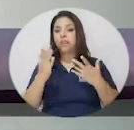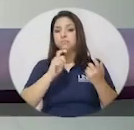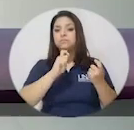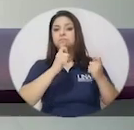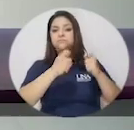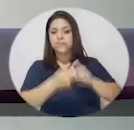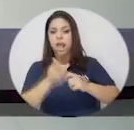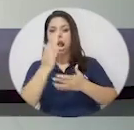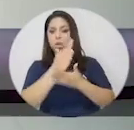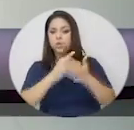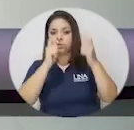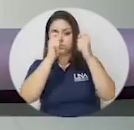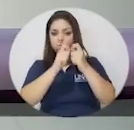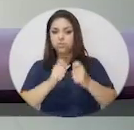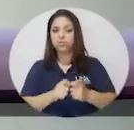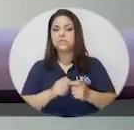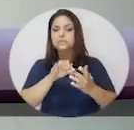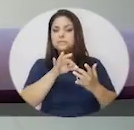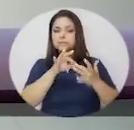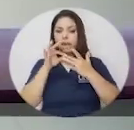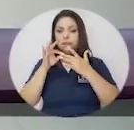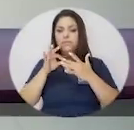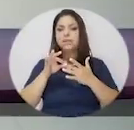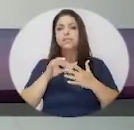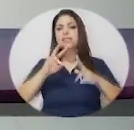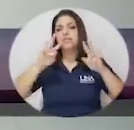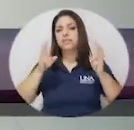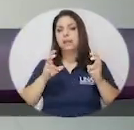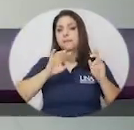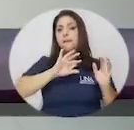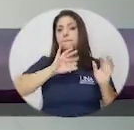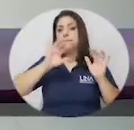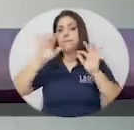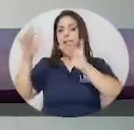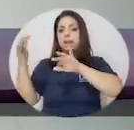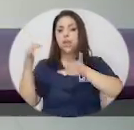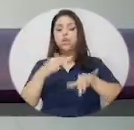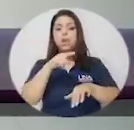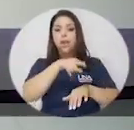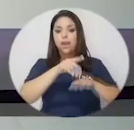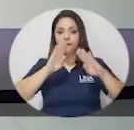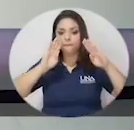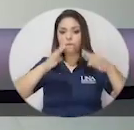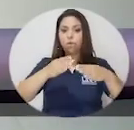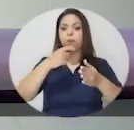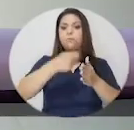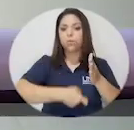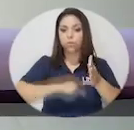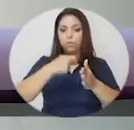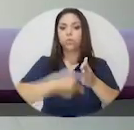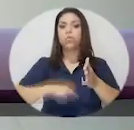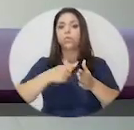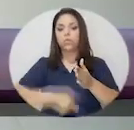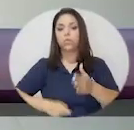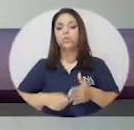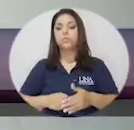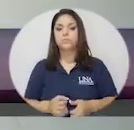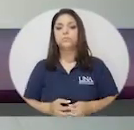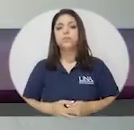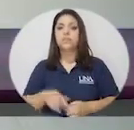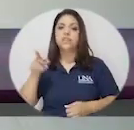puntuales, específicamente en el tema migratorio, que ha sido un enfoque bastante duro en la administración de